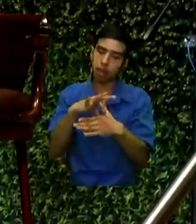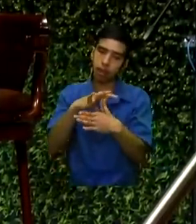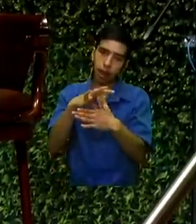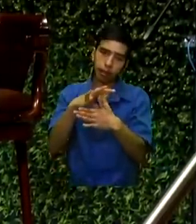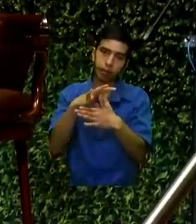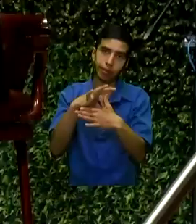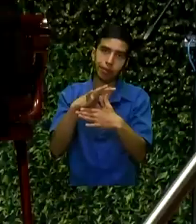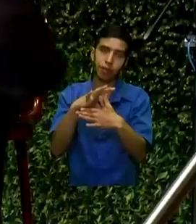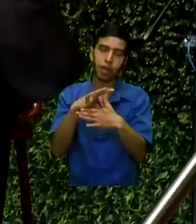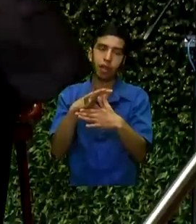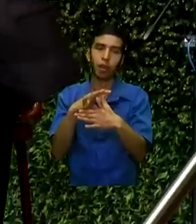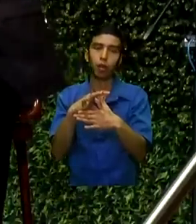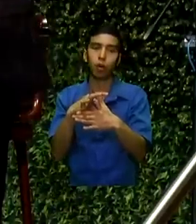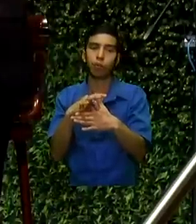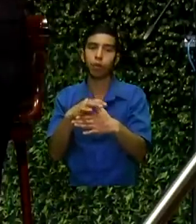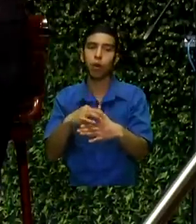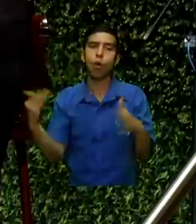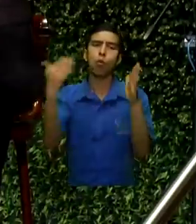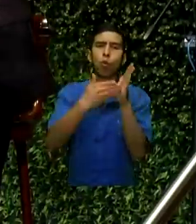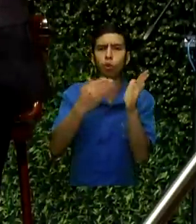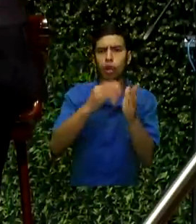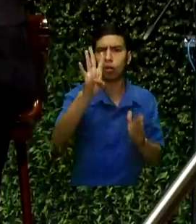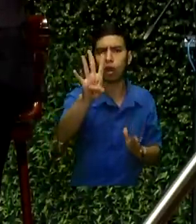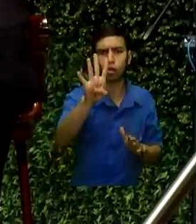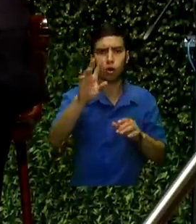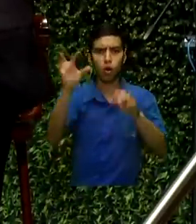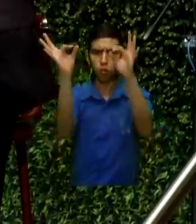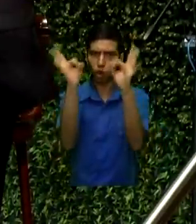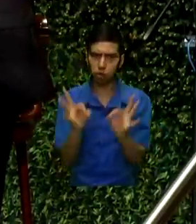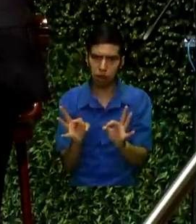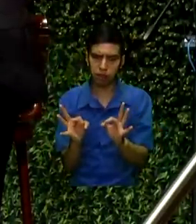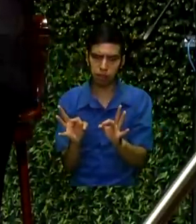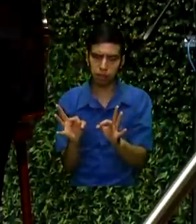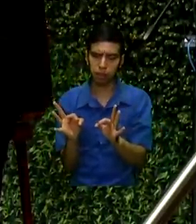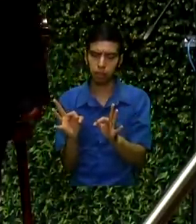sino contra cuatro tipos de cosas feas: